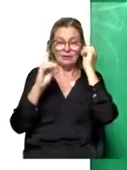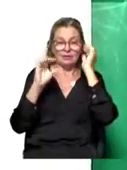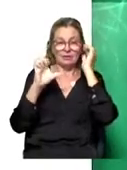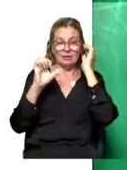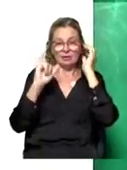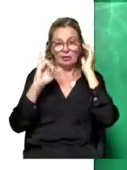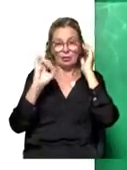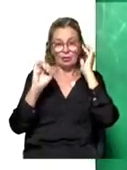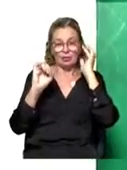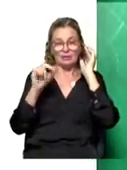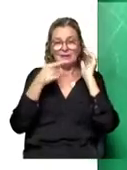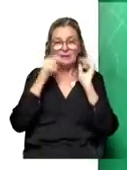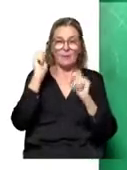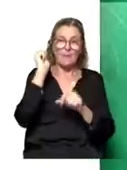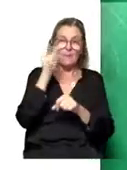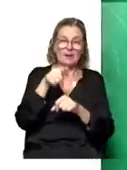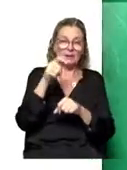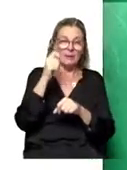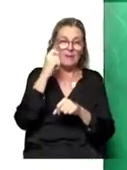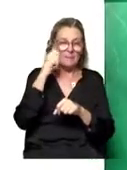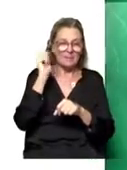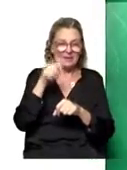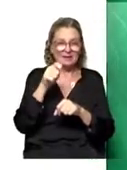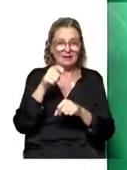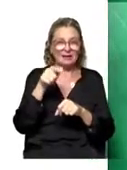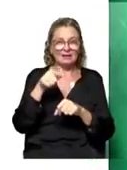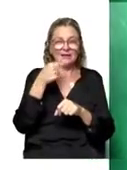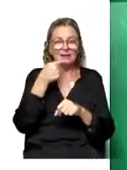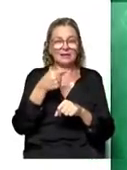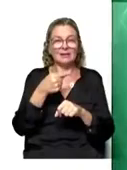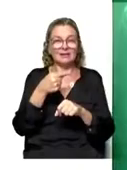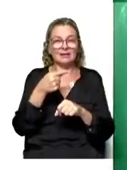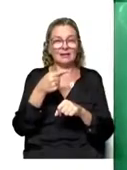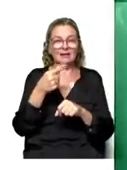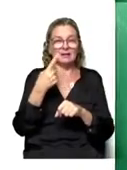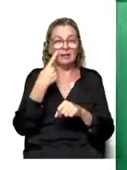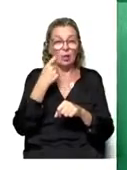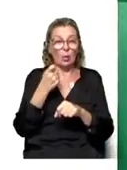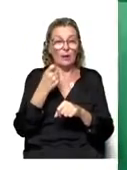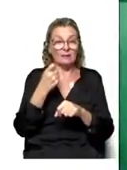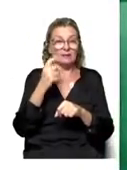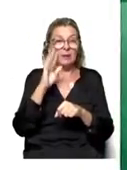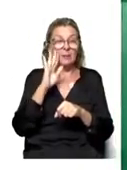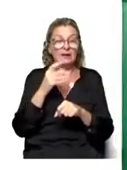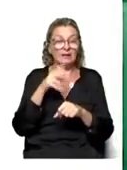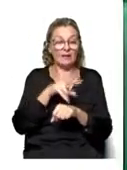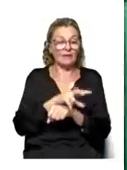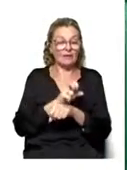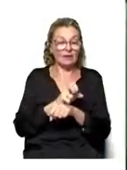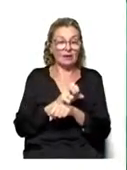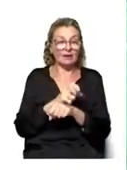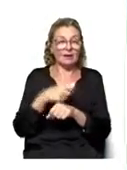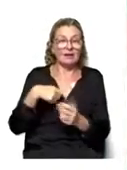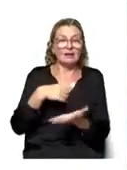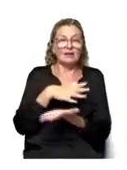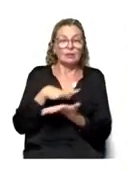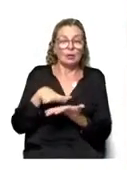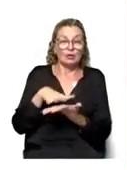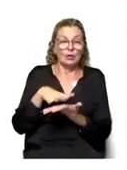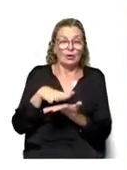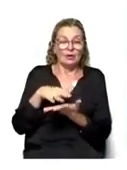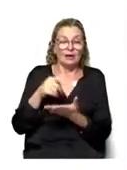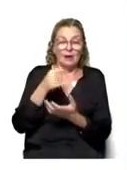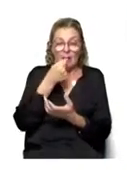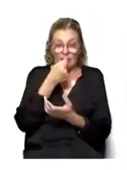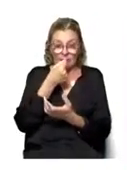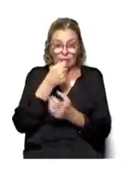una piedra al asistente Federico Picardo. Esto según la identificación de Fiscalía, situación que llevó a los árbitros